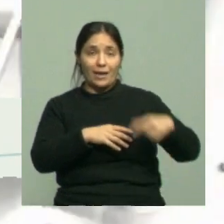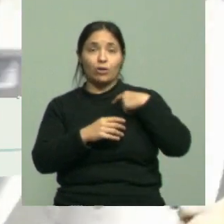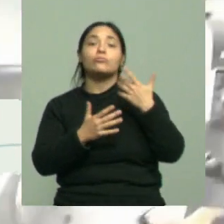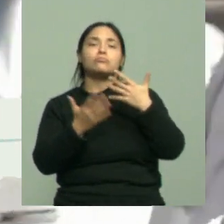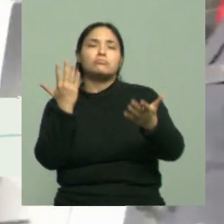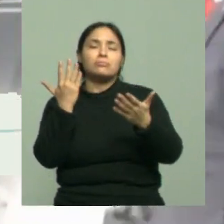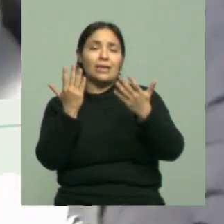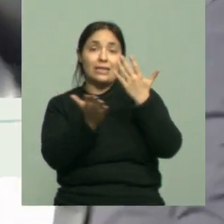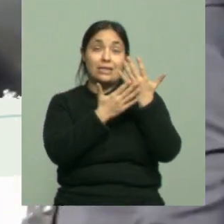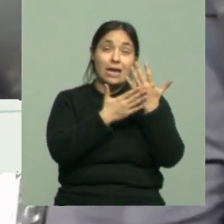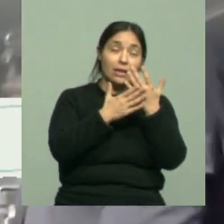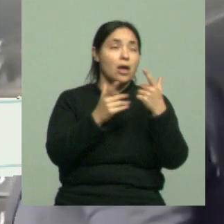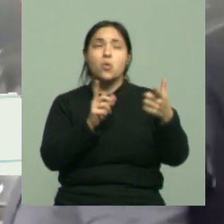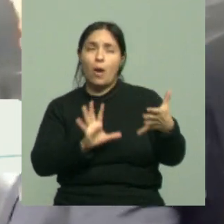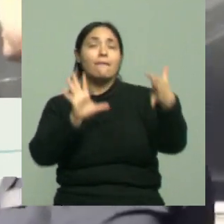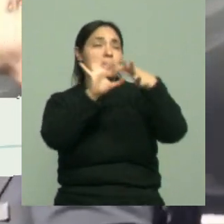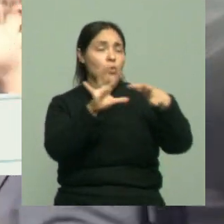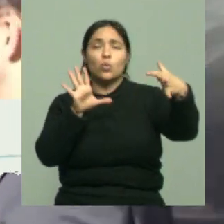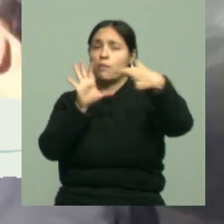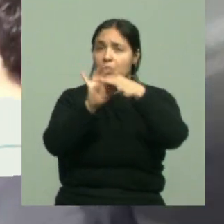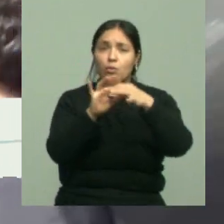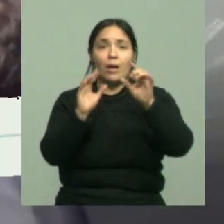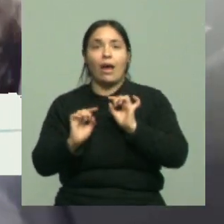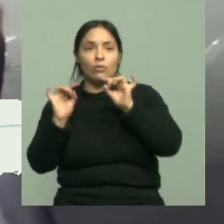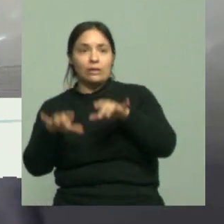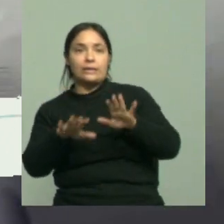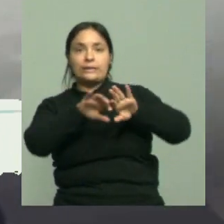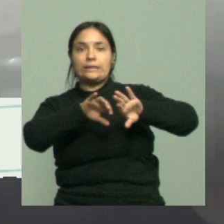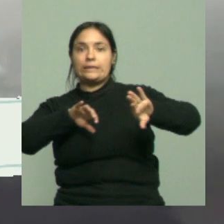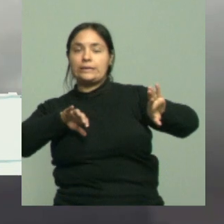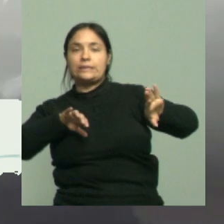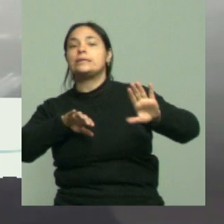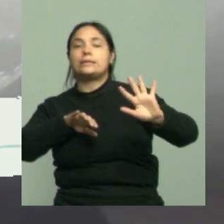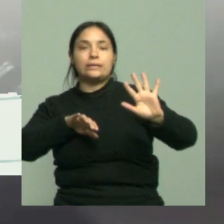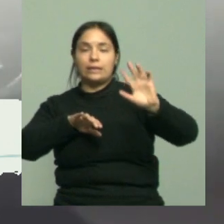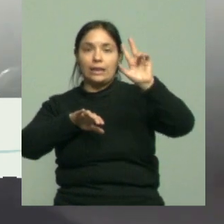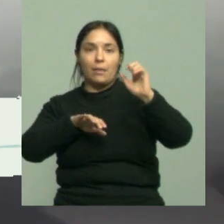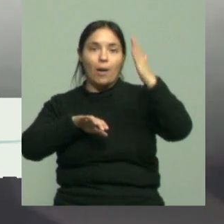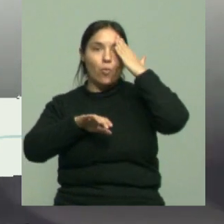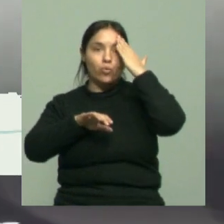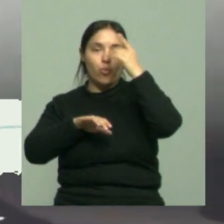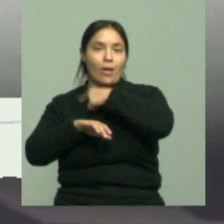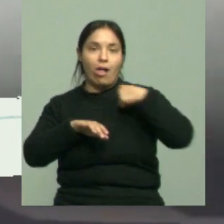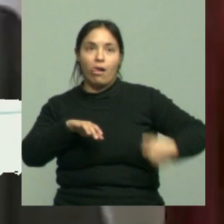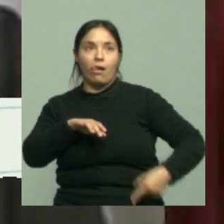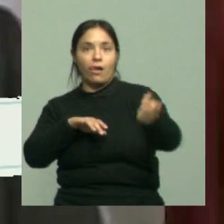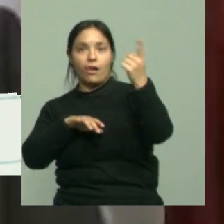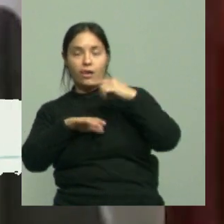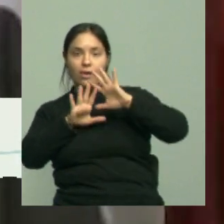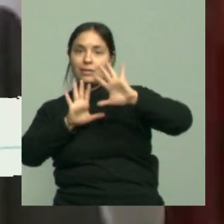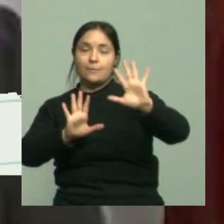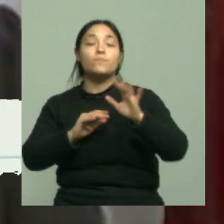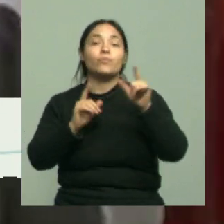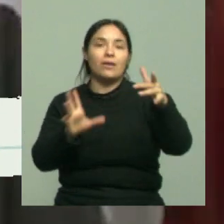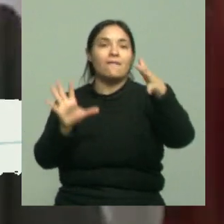potencia estos vínculos en un contexto donde Australia trataba de correrse de lo que era la llegada cultural china. Entonces ahí es donde se potencian estos vínculos.